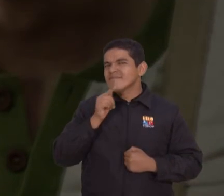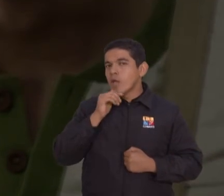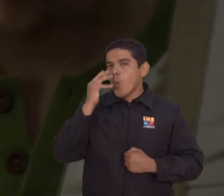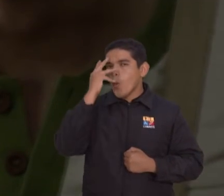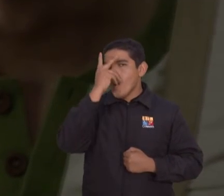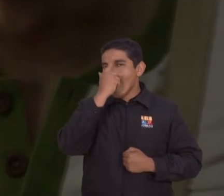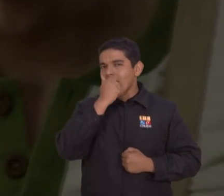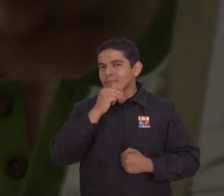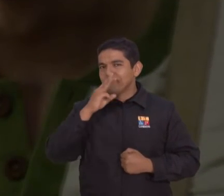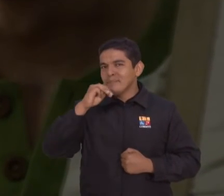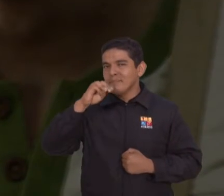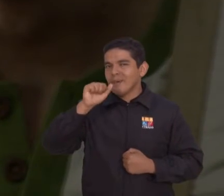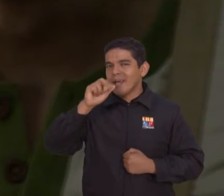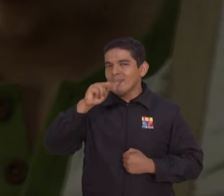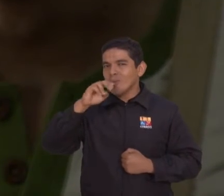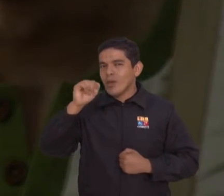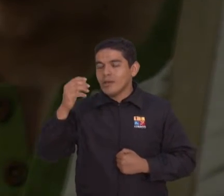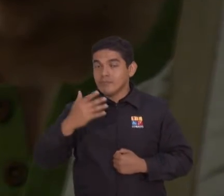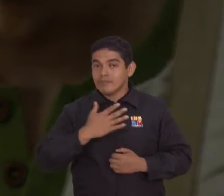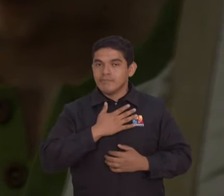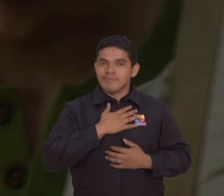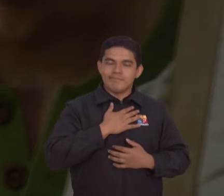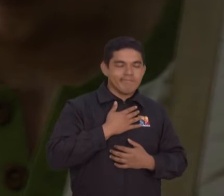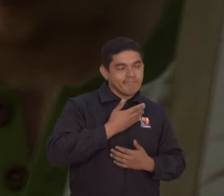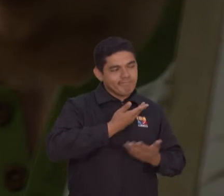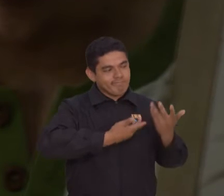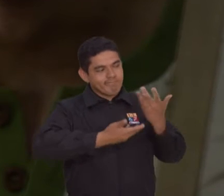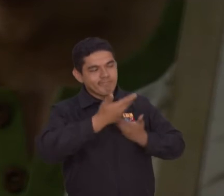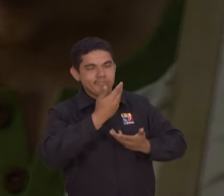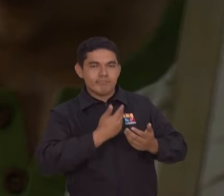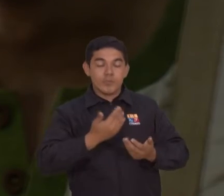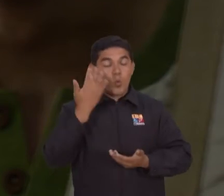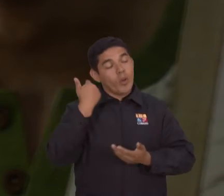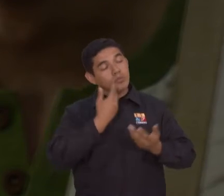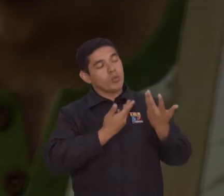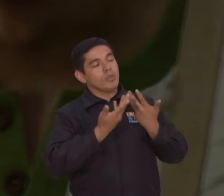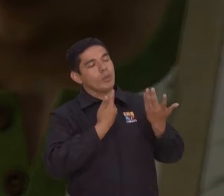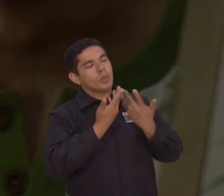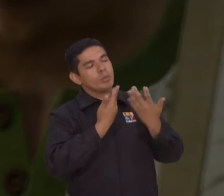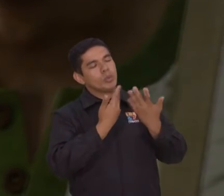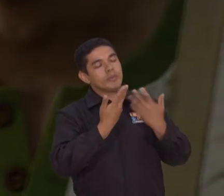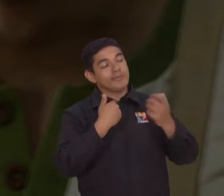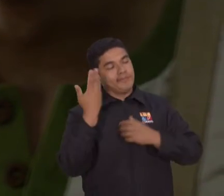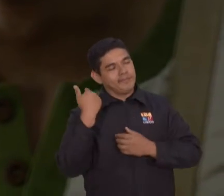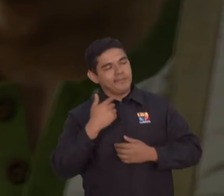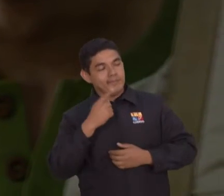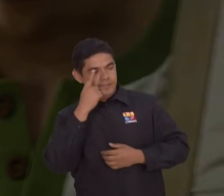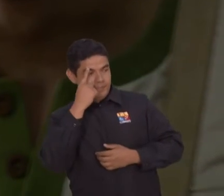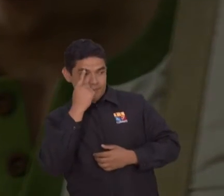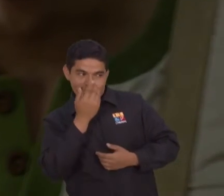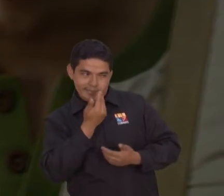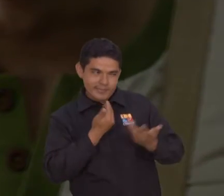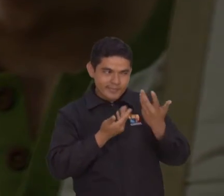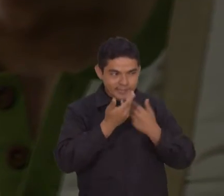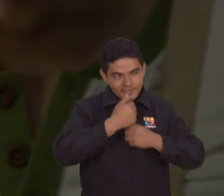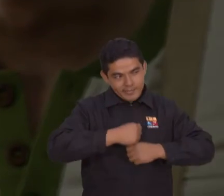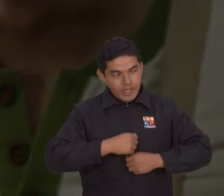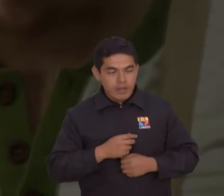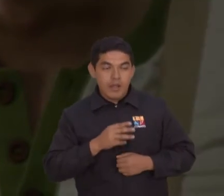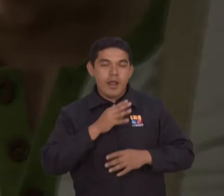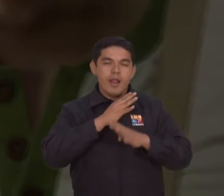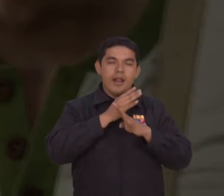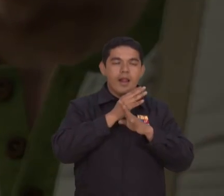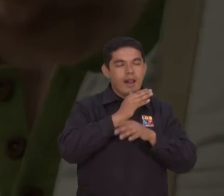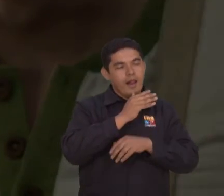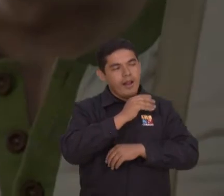es Manuel. Qué galante. Con sus historias de otros lugares, con su picardía, con ese acento